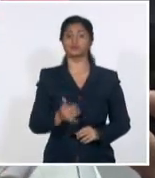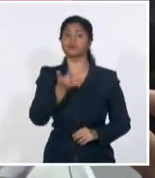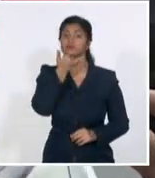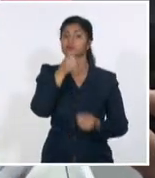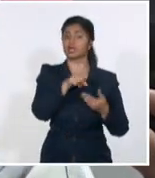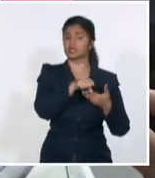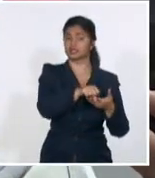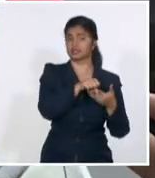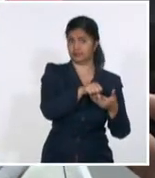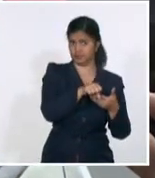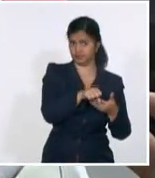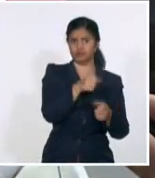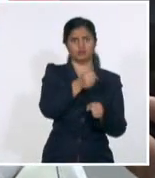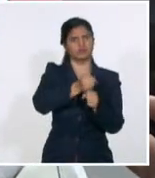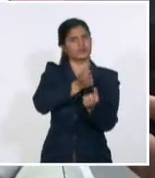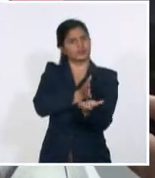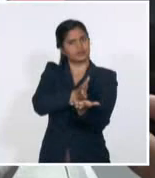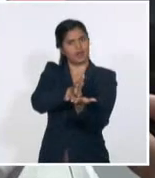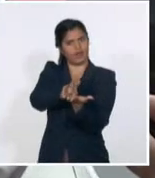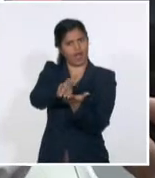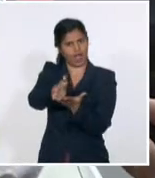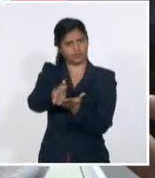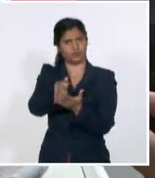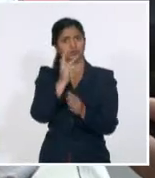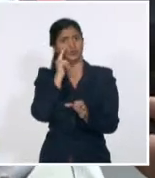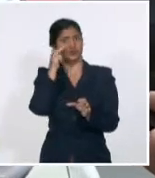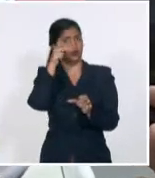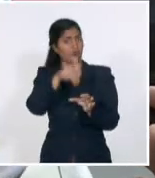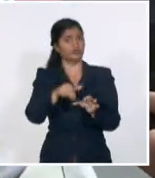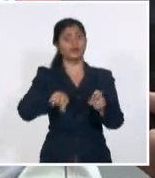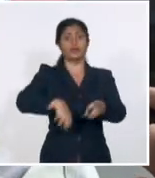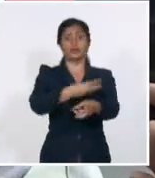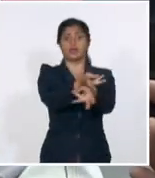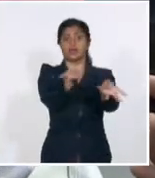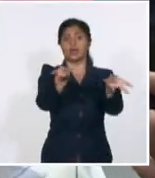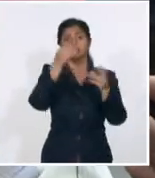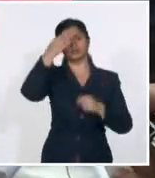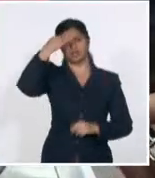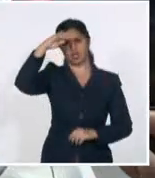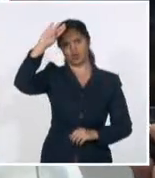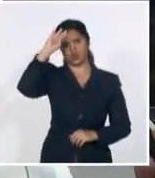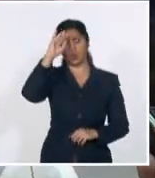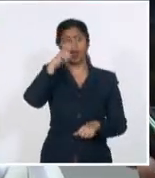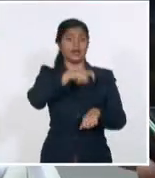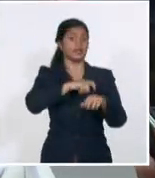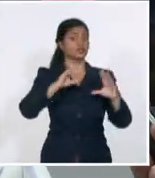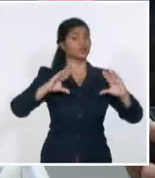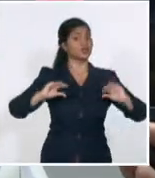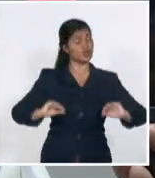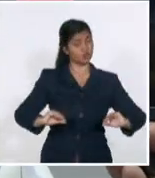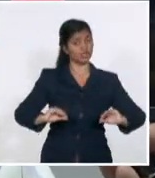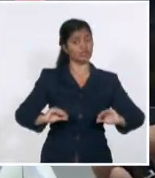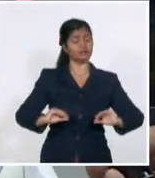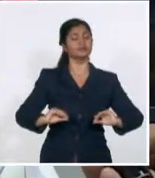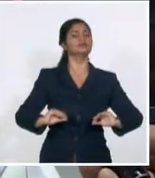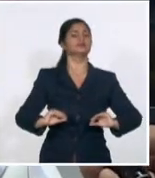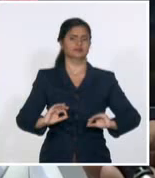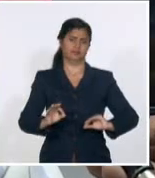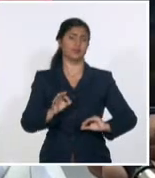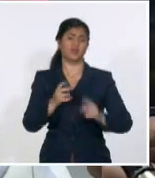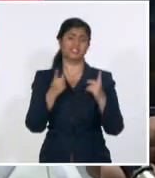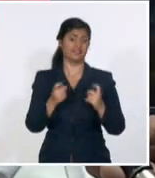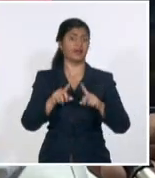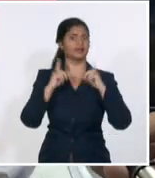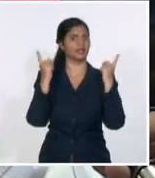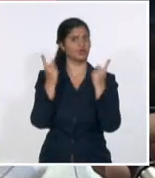ir trabajando el combustible 10 de manera tal que para el horario de la noche tengamos la mayor disponibilidad